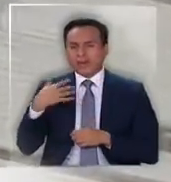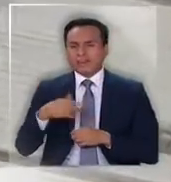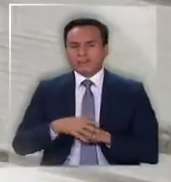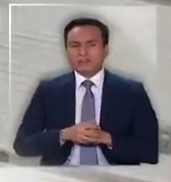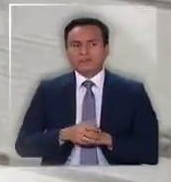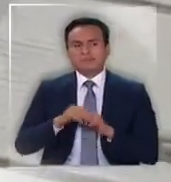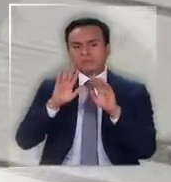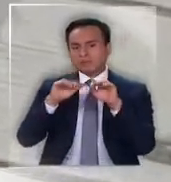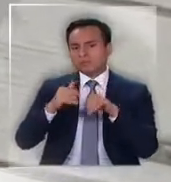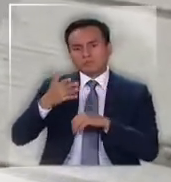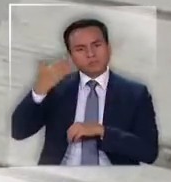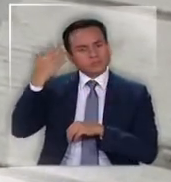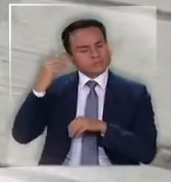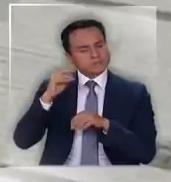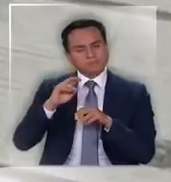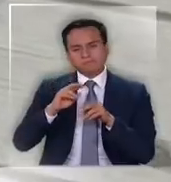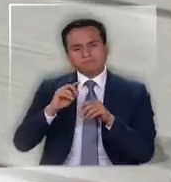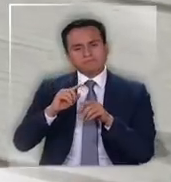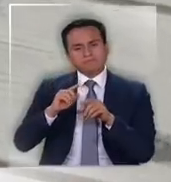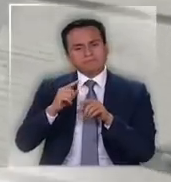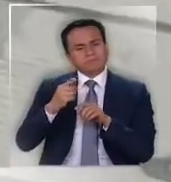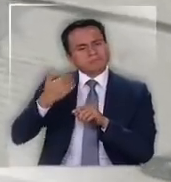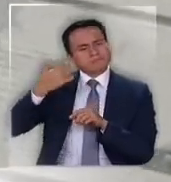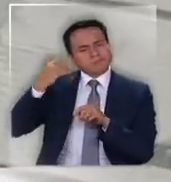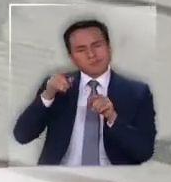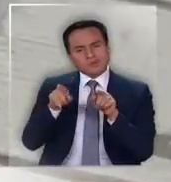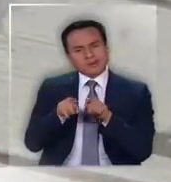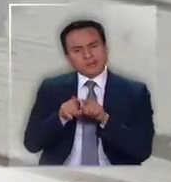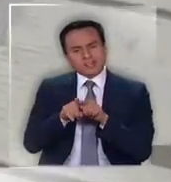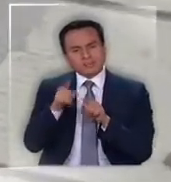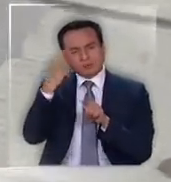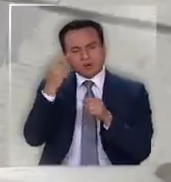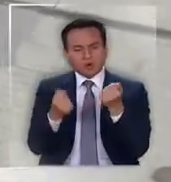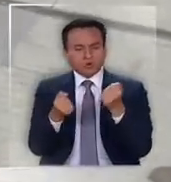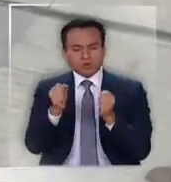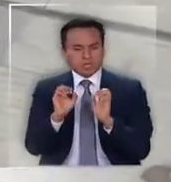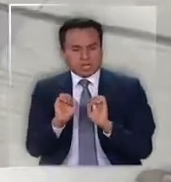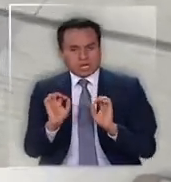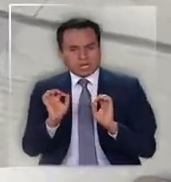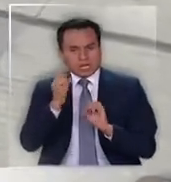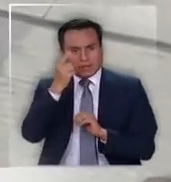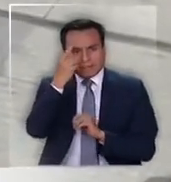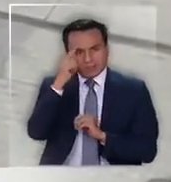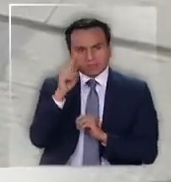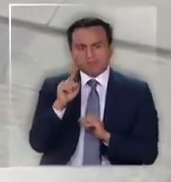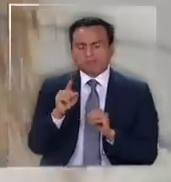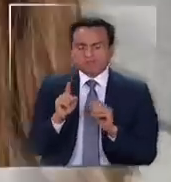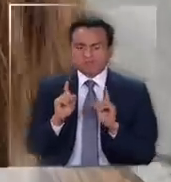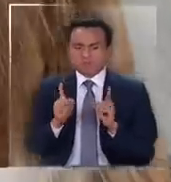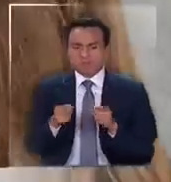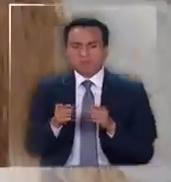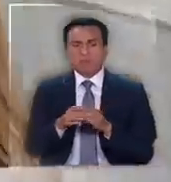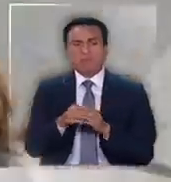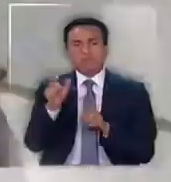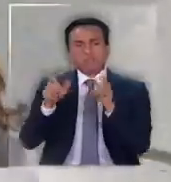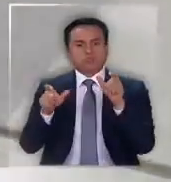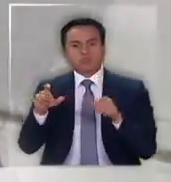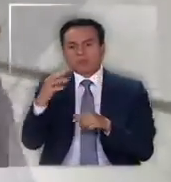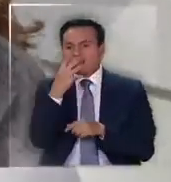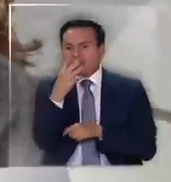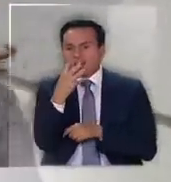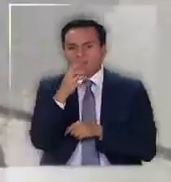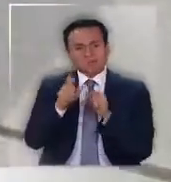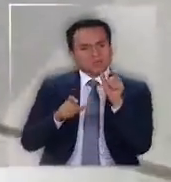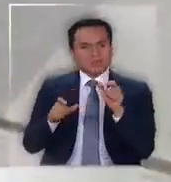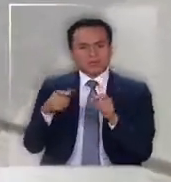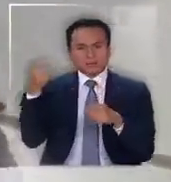pues igual que la otra vez, pero ahora fue sin auto, sin esas cosas, pero igual toda la gente gritaba y